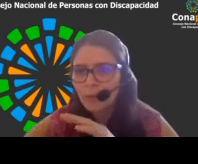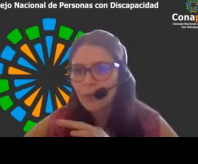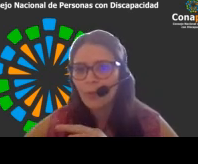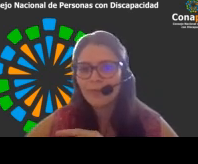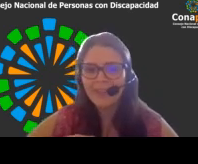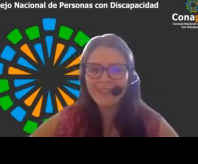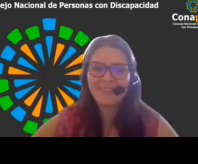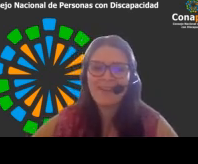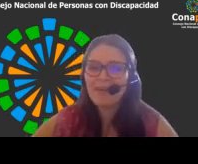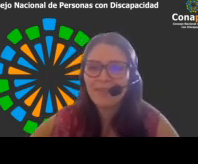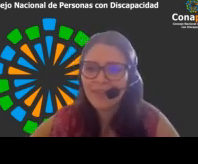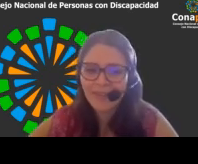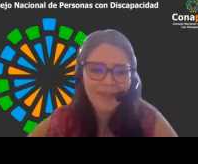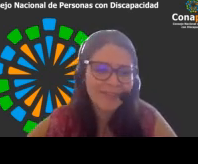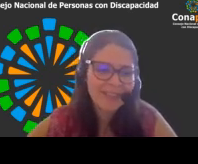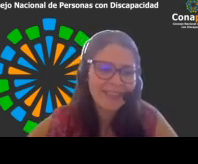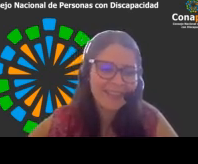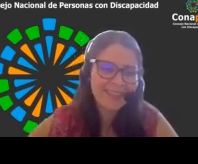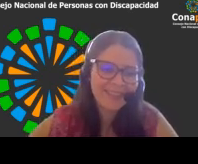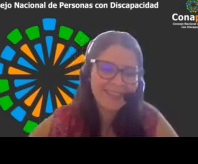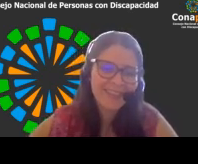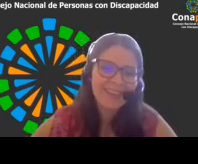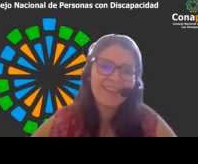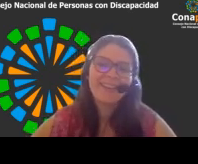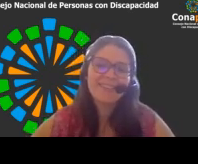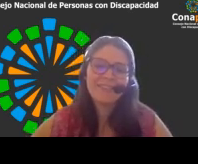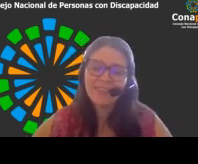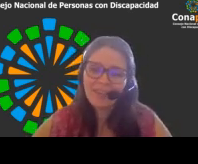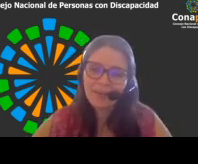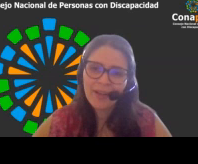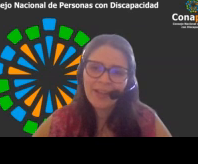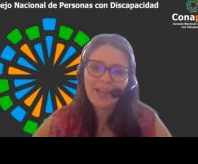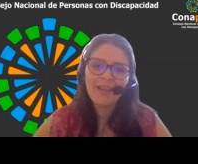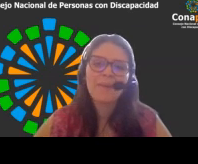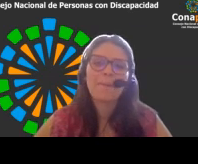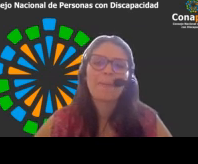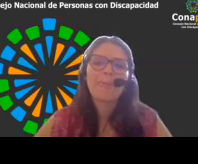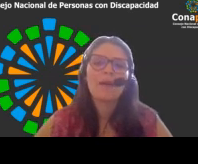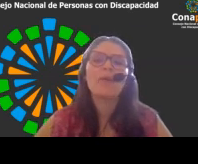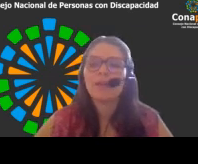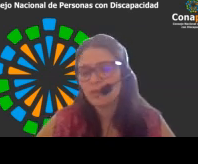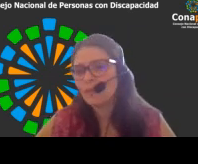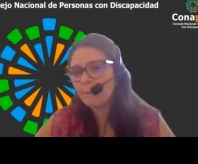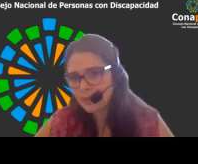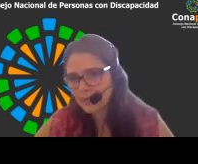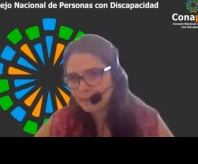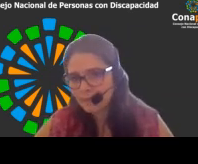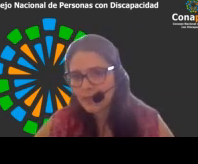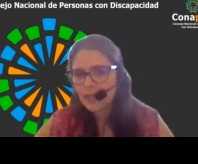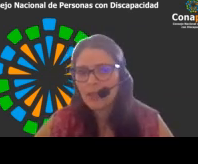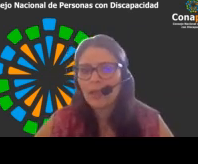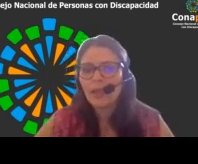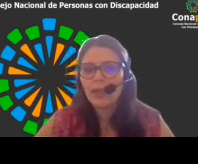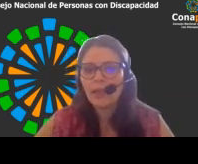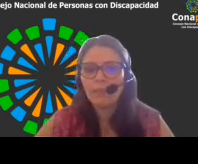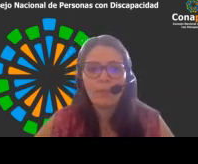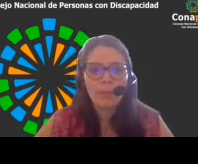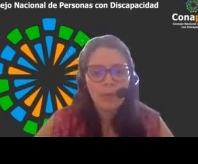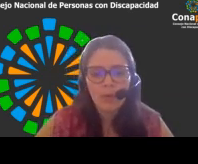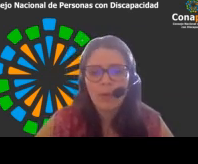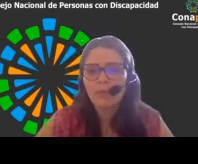apuntaron todo se les va a hacer un examen al final estoy segura que con esto se empieza